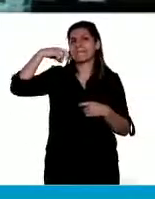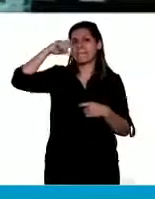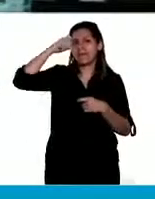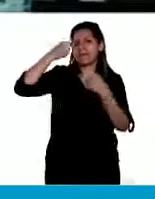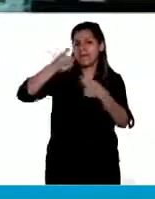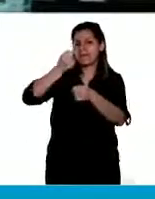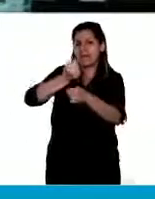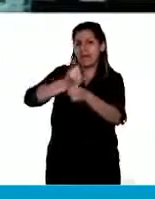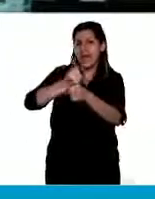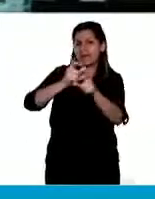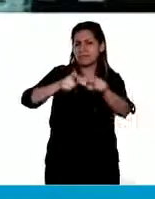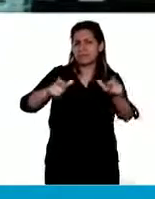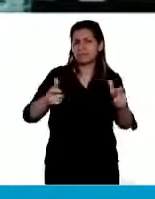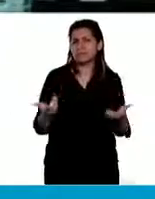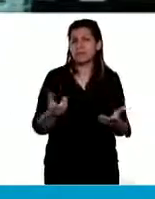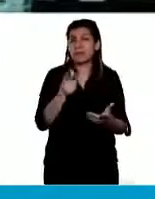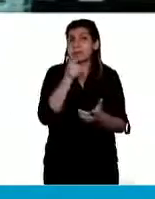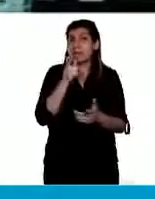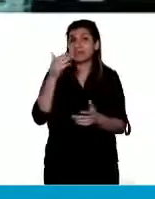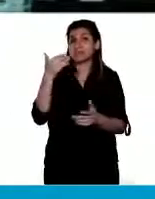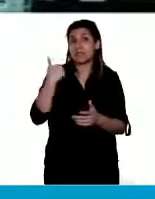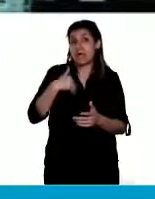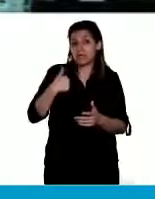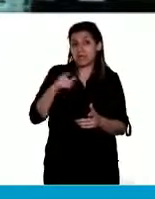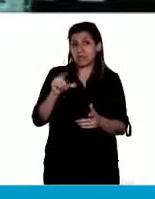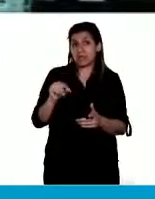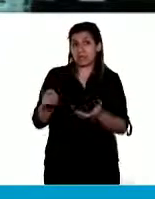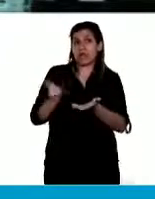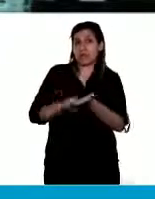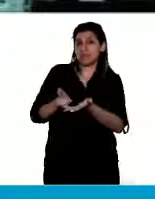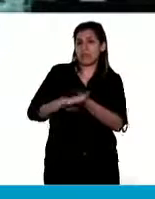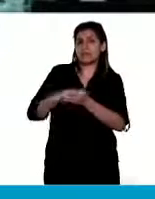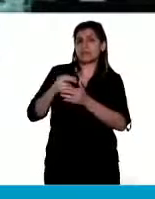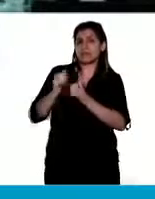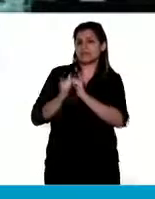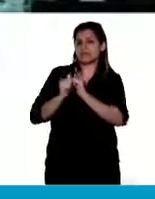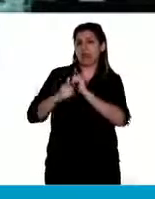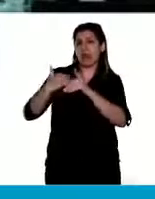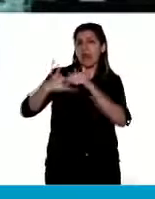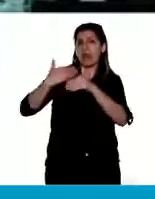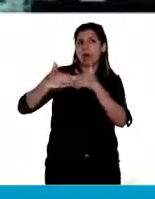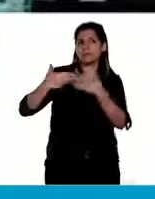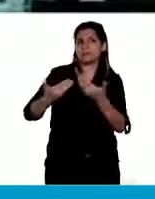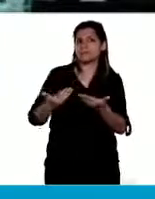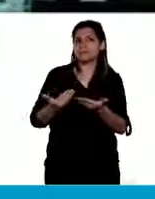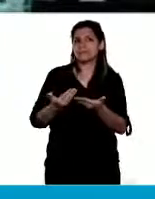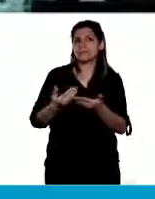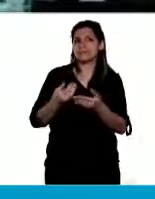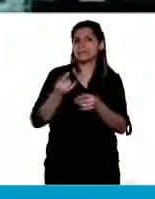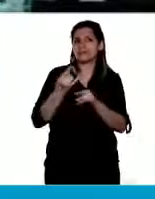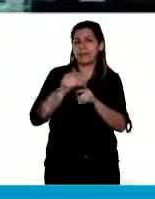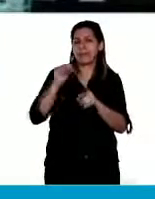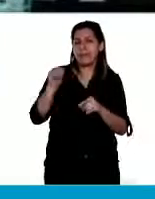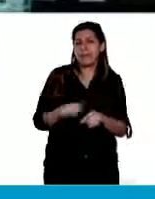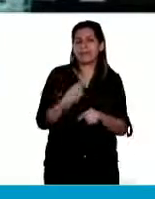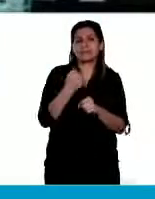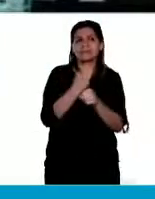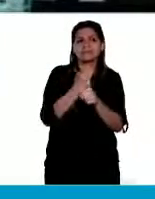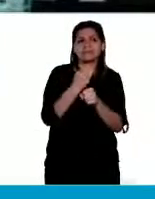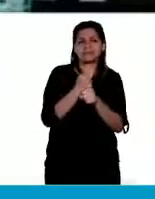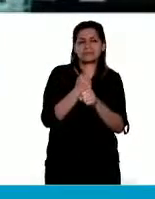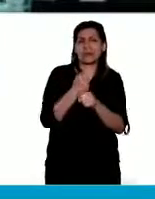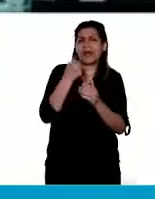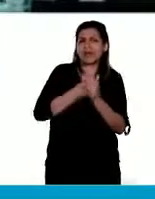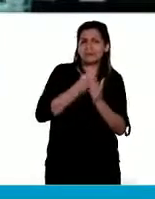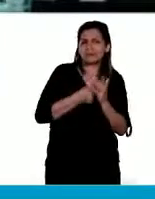Y parece que en la Argentina la historia es repetida. Siempre pierden los trabajadores y siempre pierde la